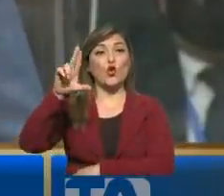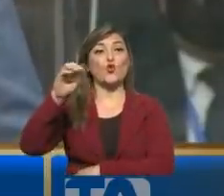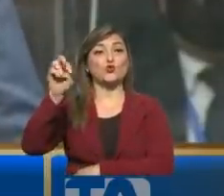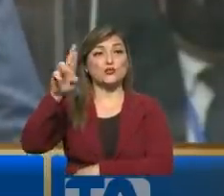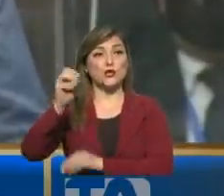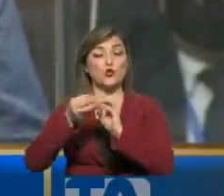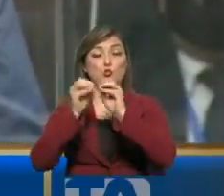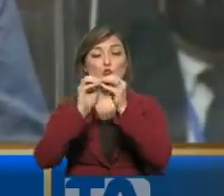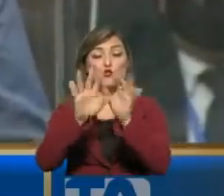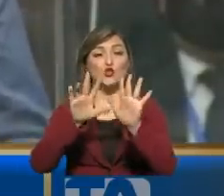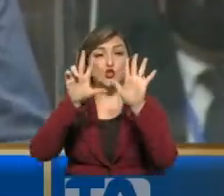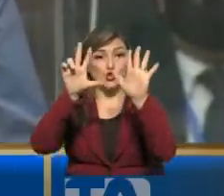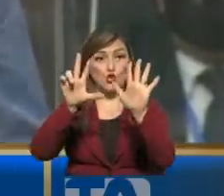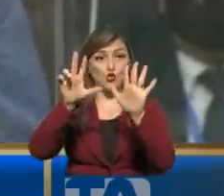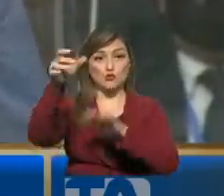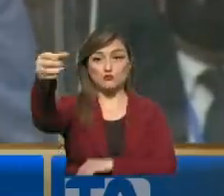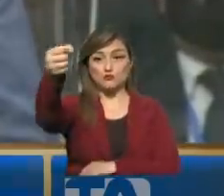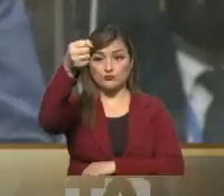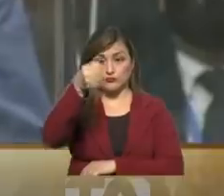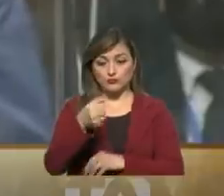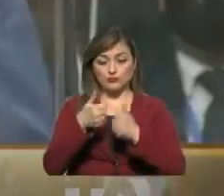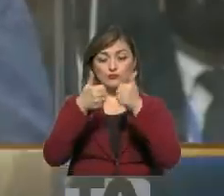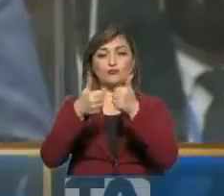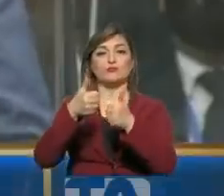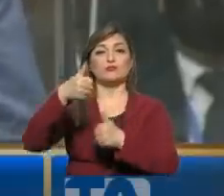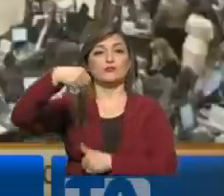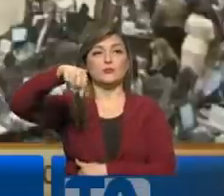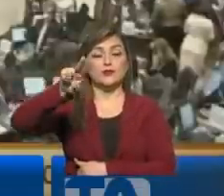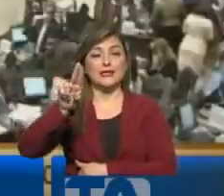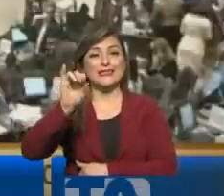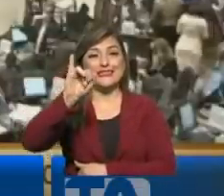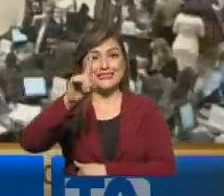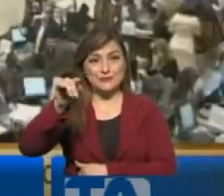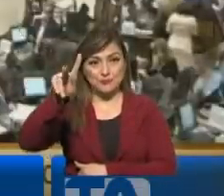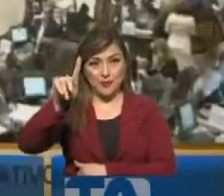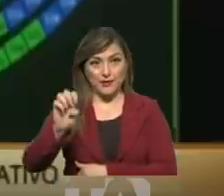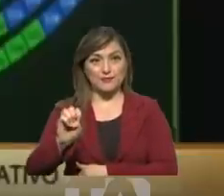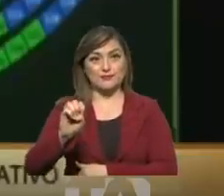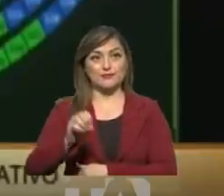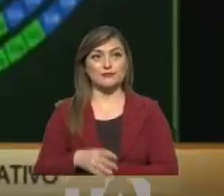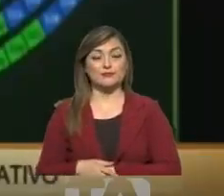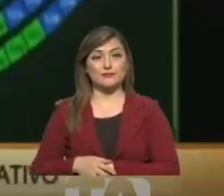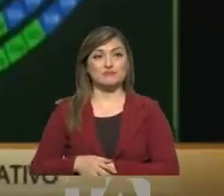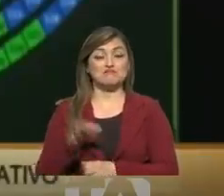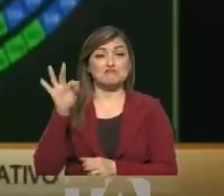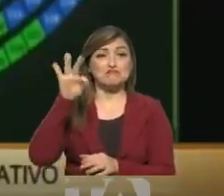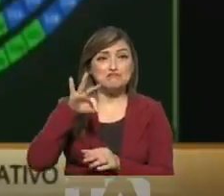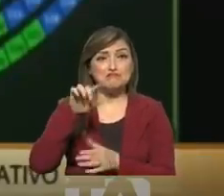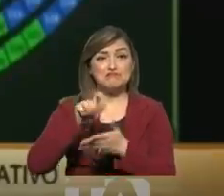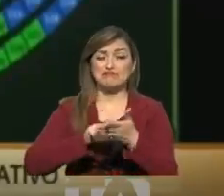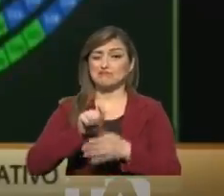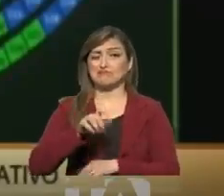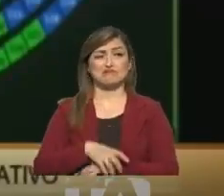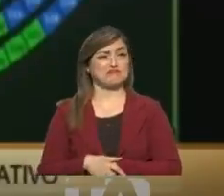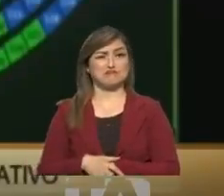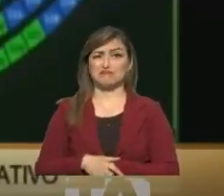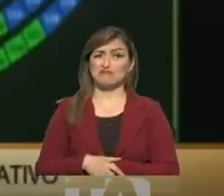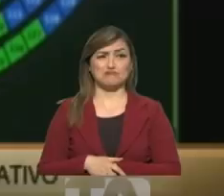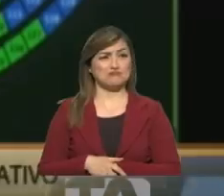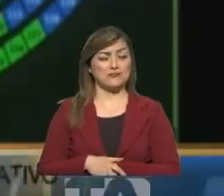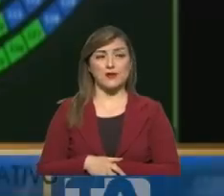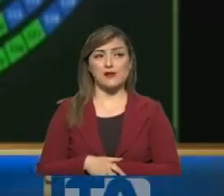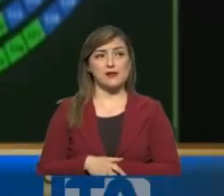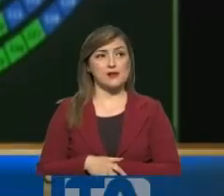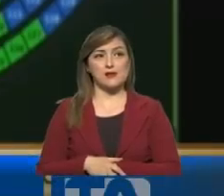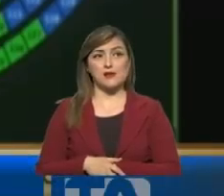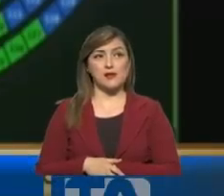de Pachacútic, y de su nominado Salvador Quispe. Segundo intento fallido. No ha sido aprobado la moción